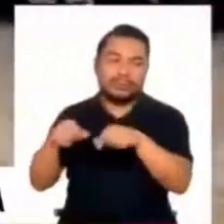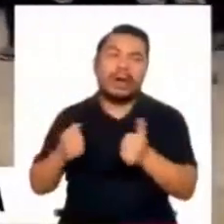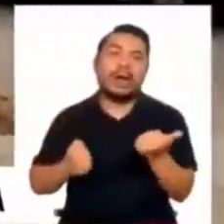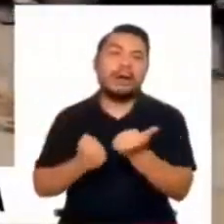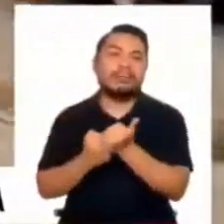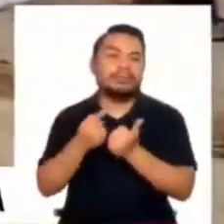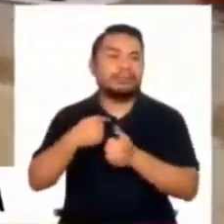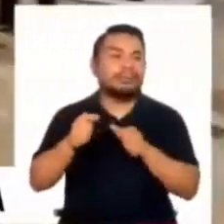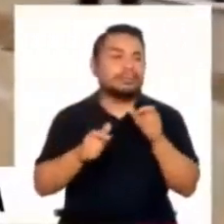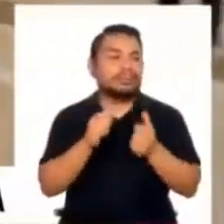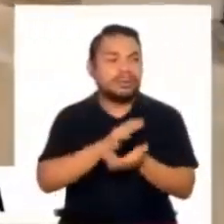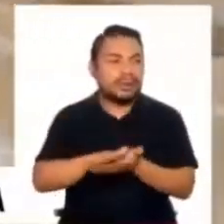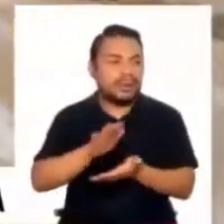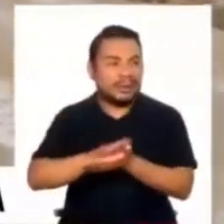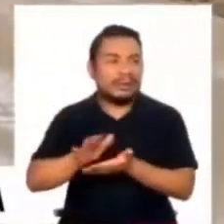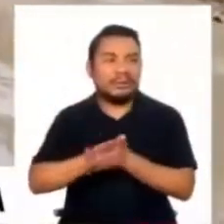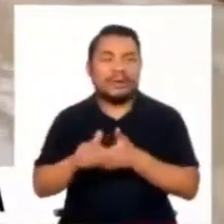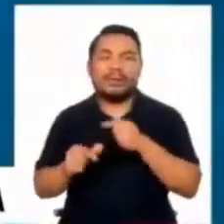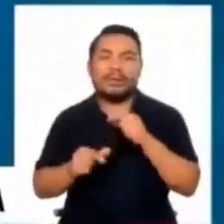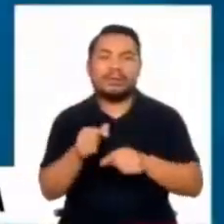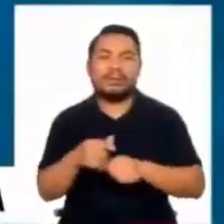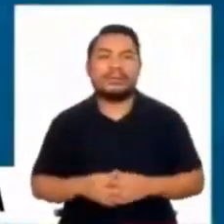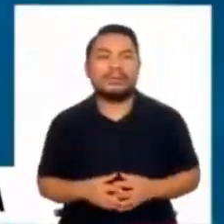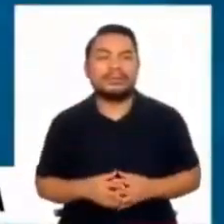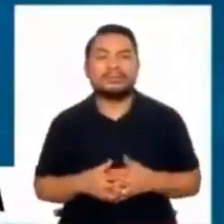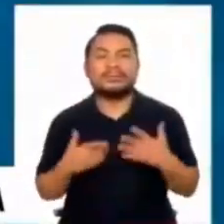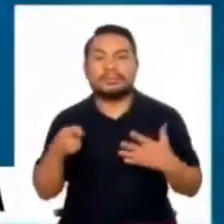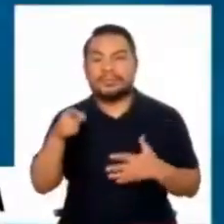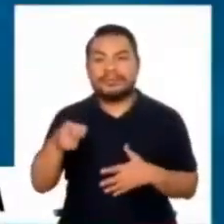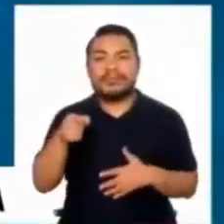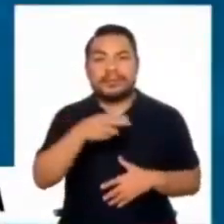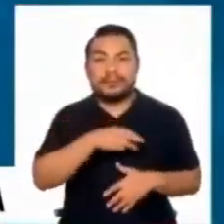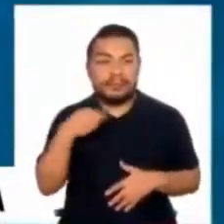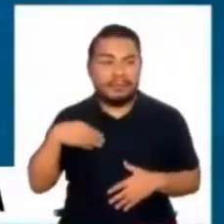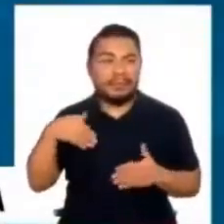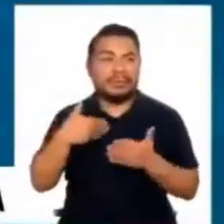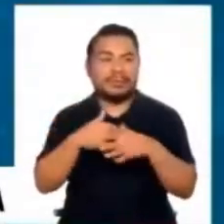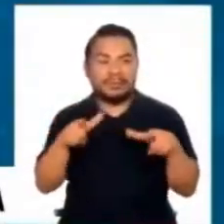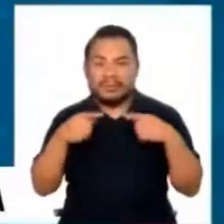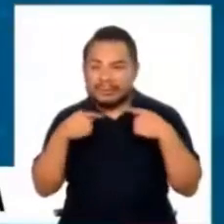damnificadas. Danos tus comentarios, no olvides suscribirte a nuestro canal